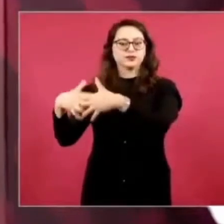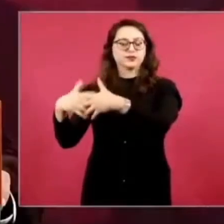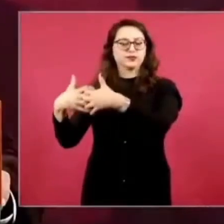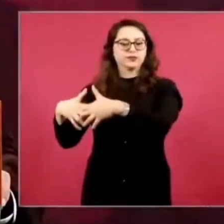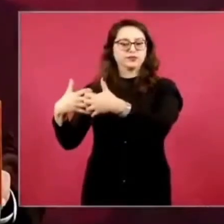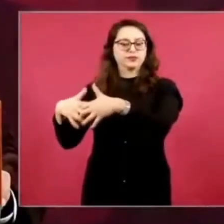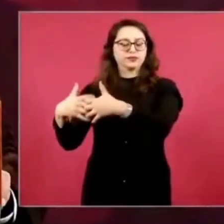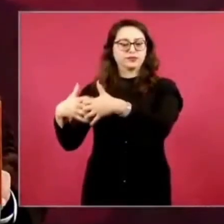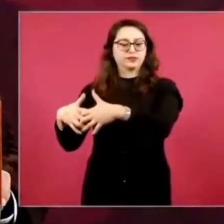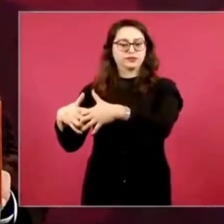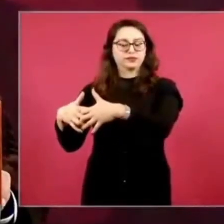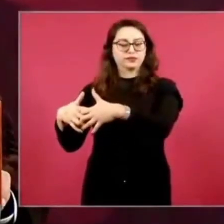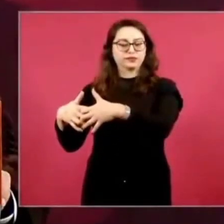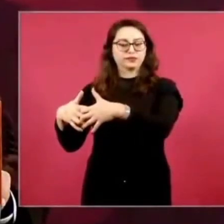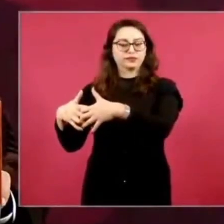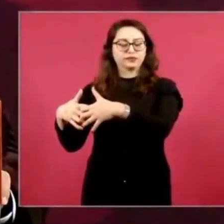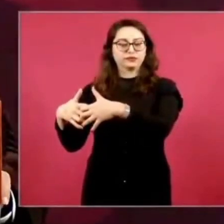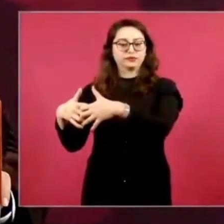con el combustóleo